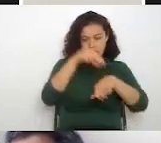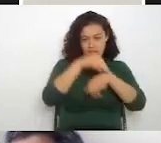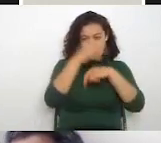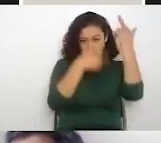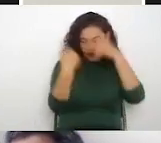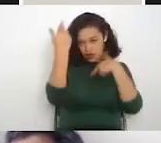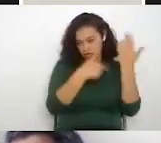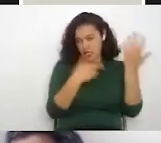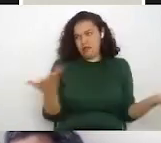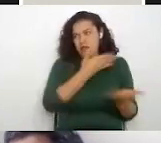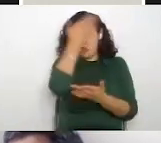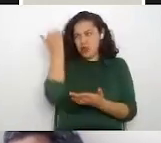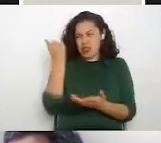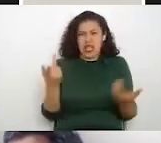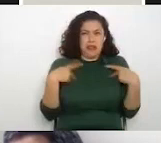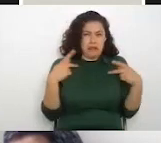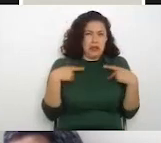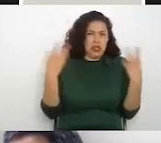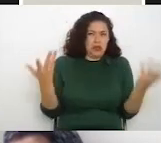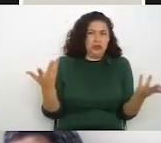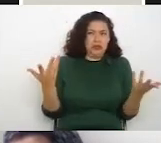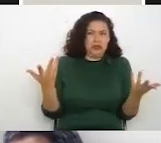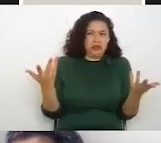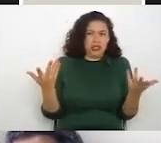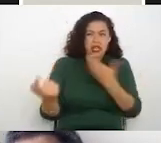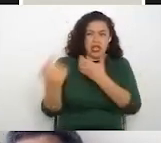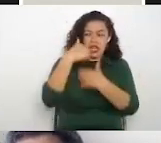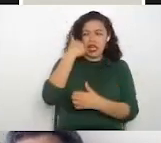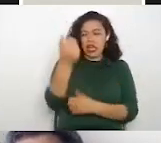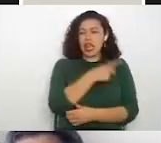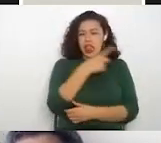no sé, el candidato, no sé cómo le llaman, deberá de traer, no sé, análisis